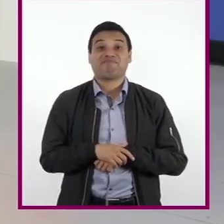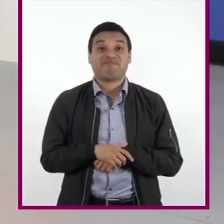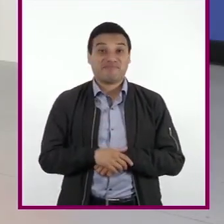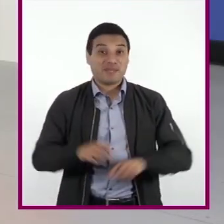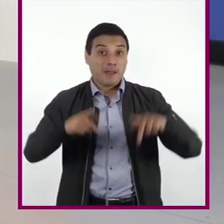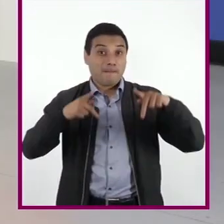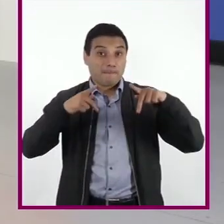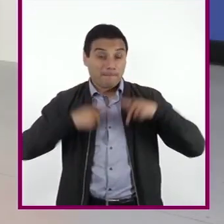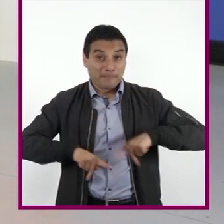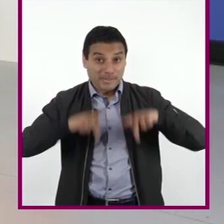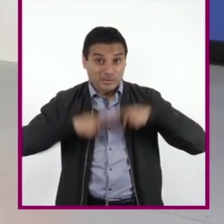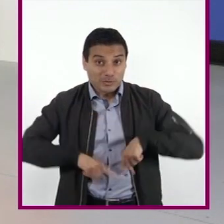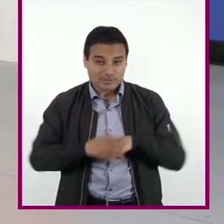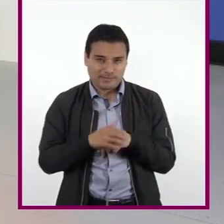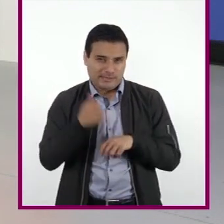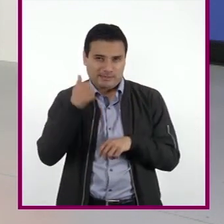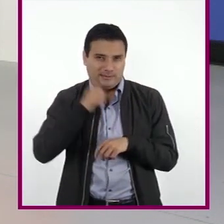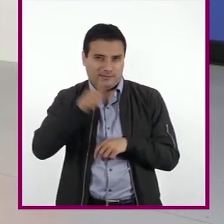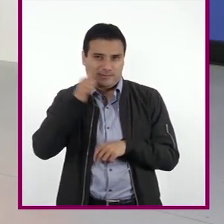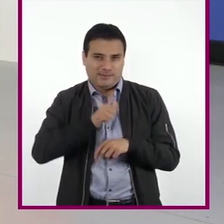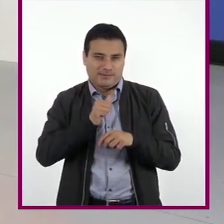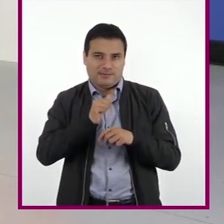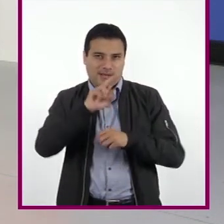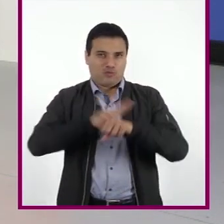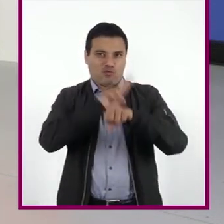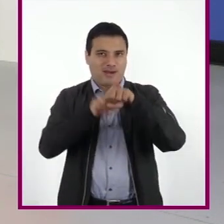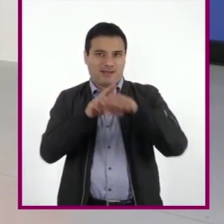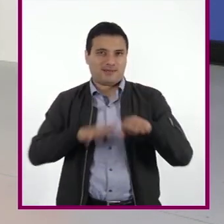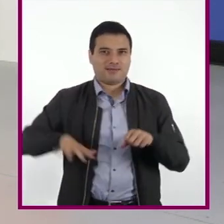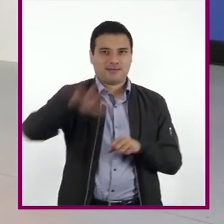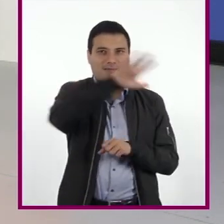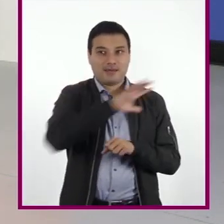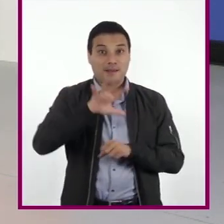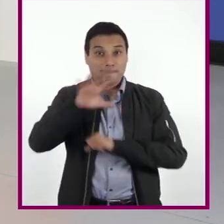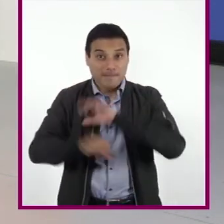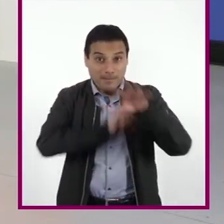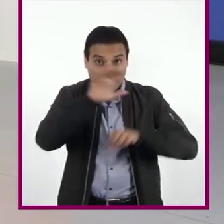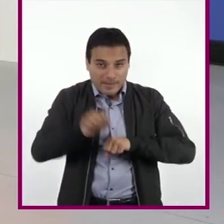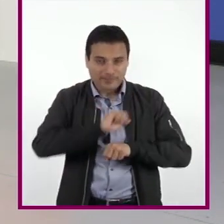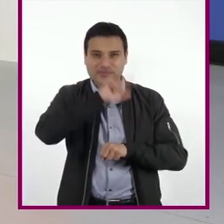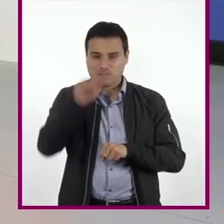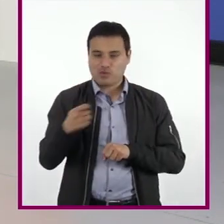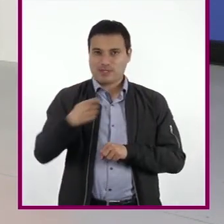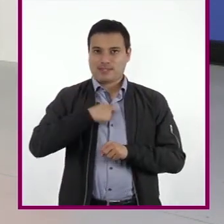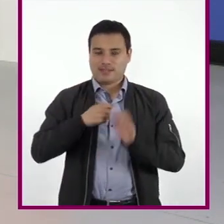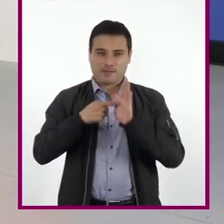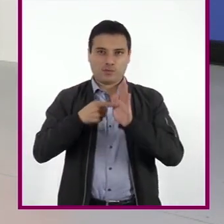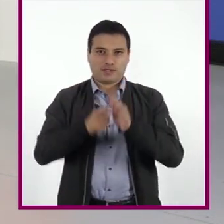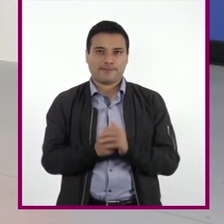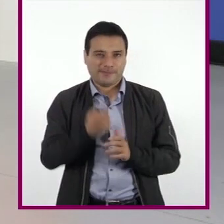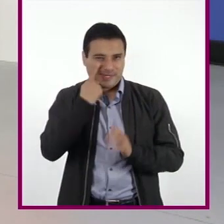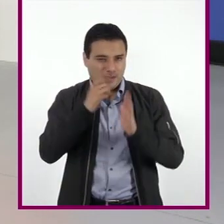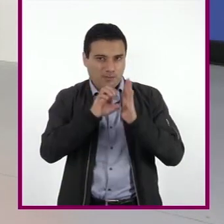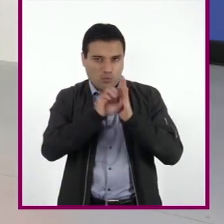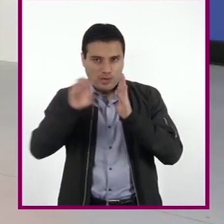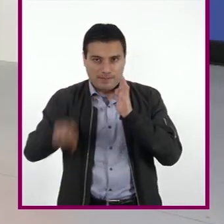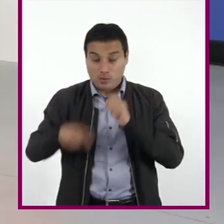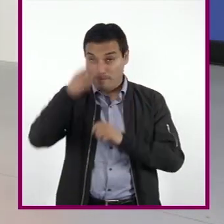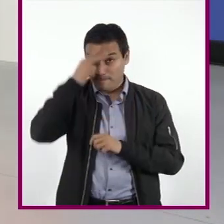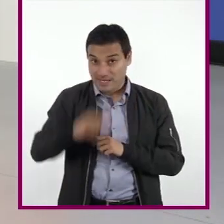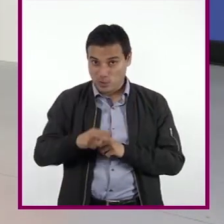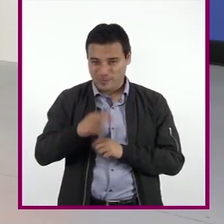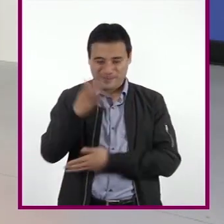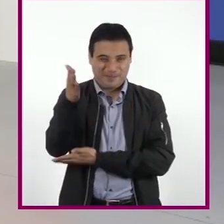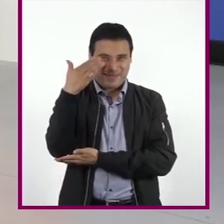humanidad ha utilizado a la naturaleza para su desarrollo e identidad. Por ejemplo, el escudo nacional incorpora